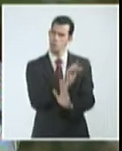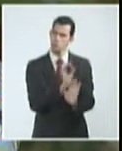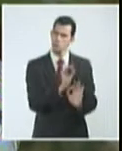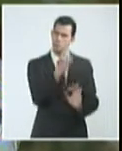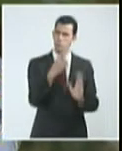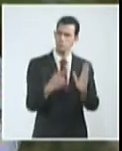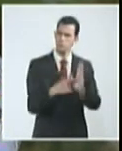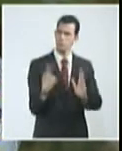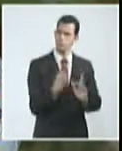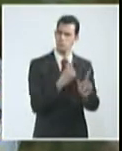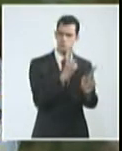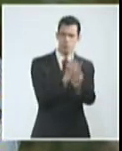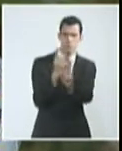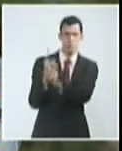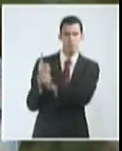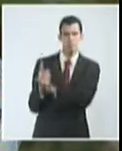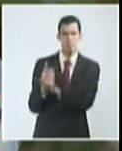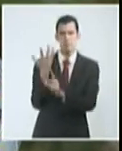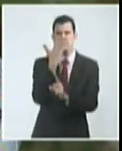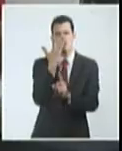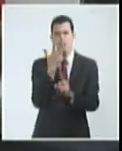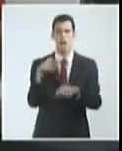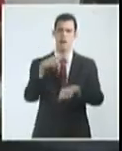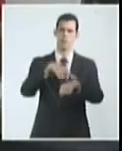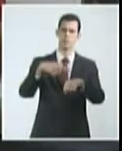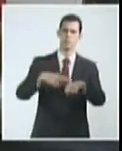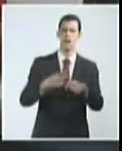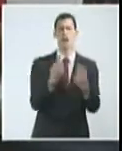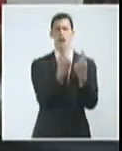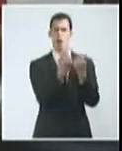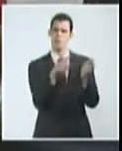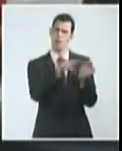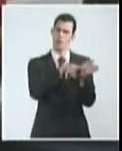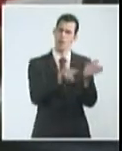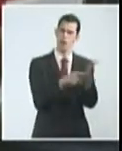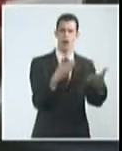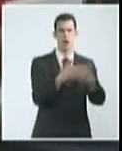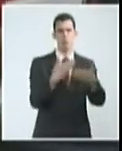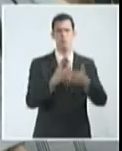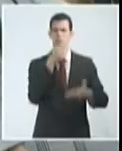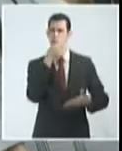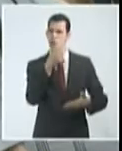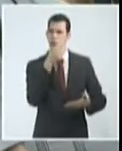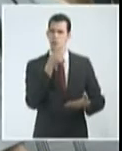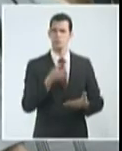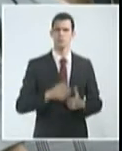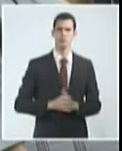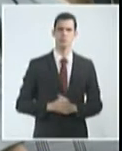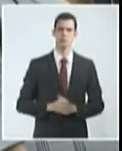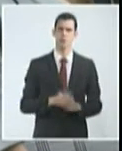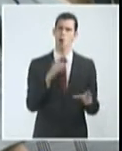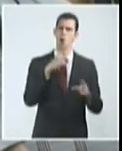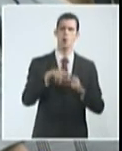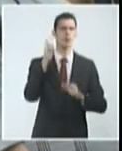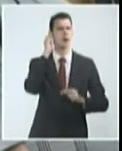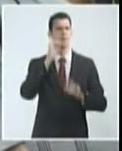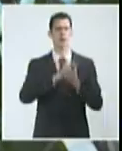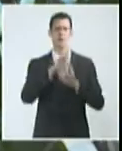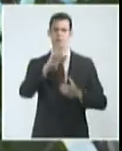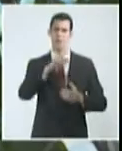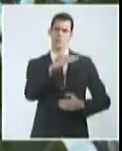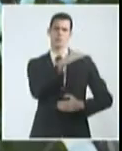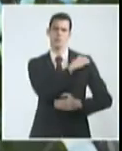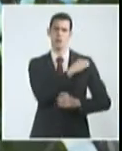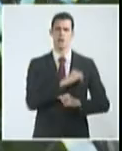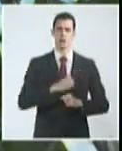encuentros con representantes de los economistas, los juristas, los empresarios, los periodistas, las federadas, militares, trabajadores por